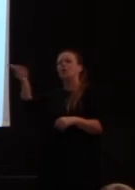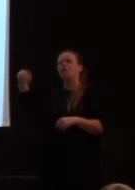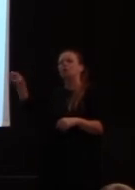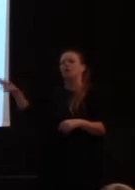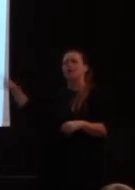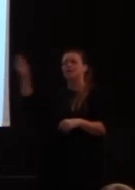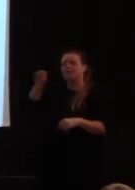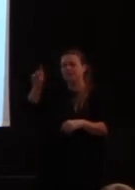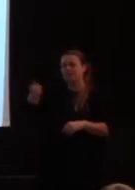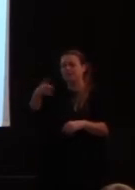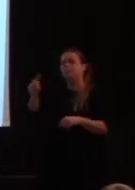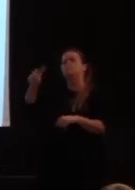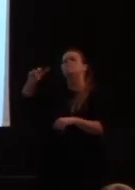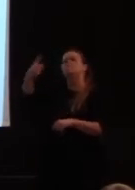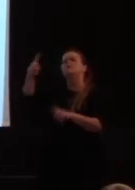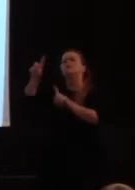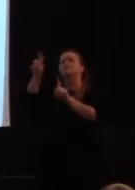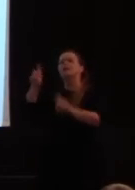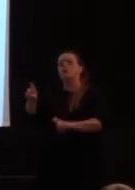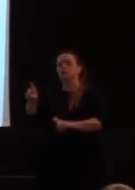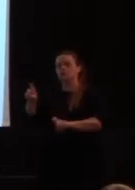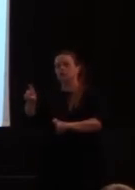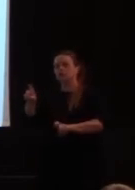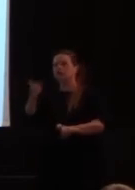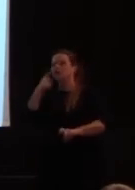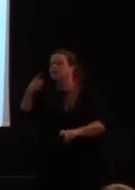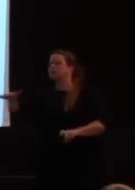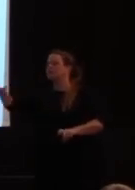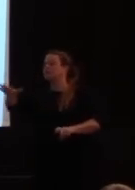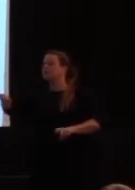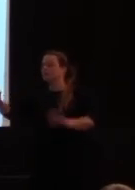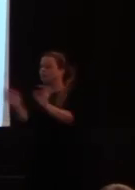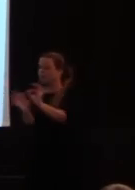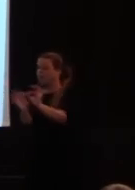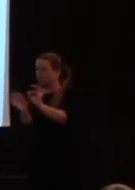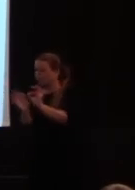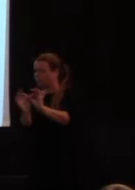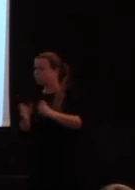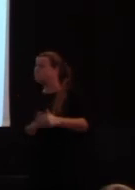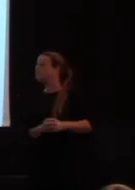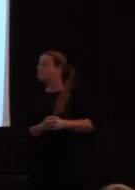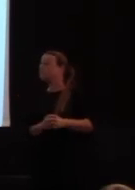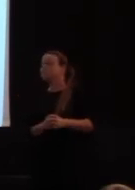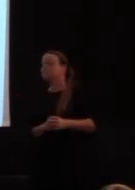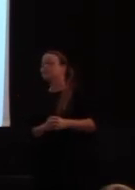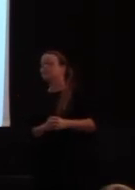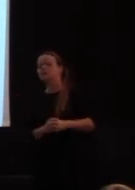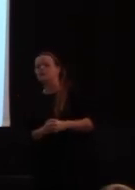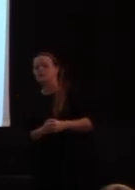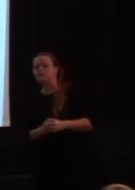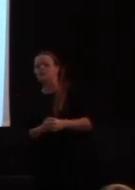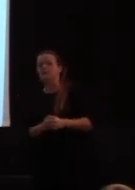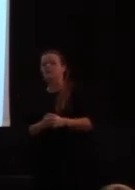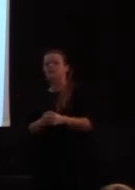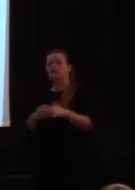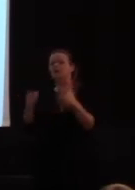primera pregunta. A ver, la primera pregunta irá para esta zona, preparado, ¿ok? ¿Dónde es sangrati?